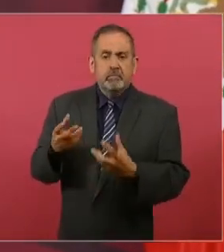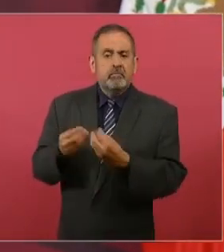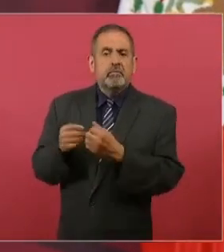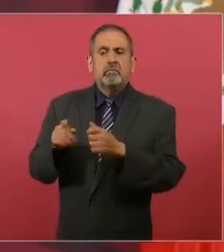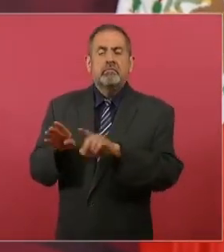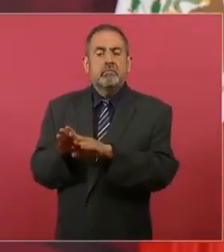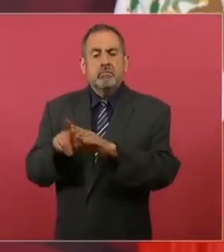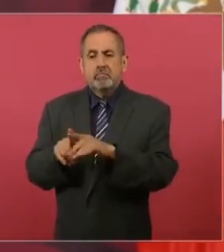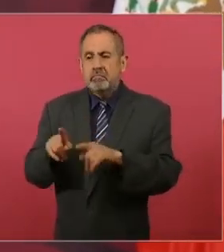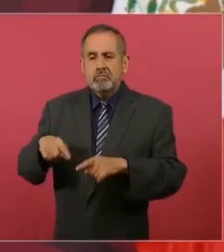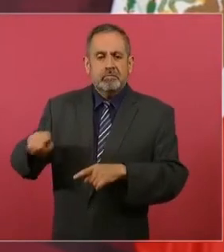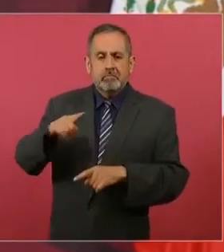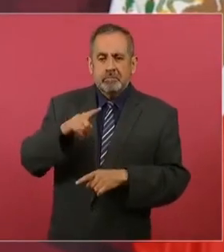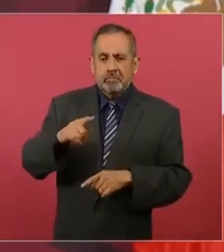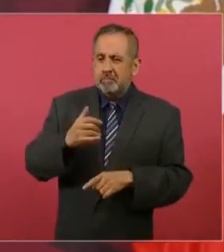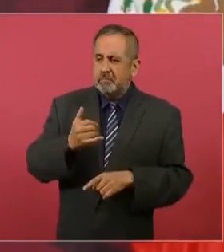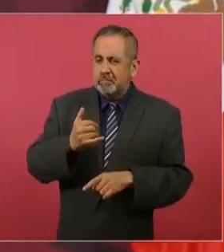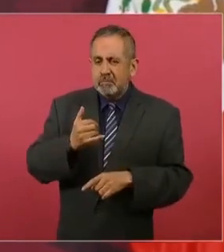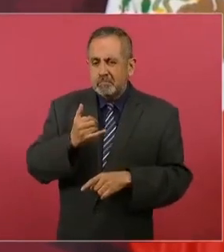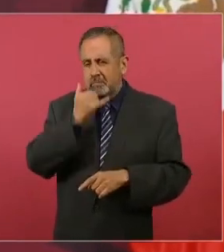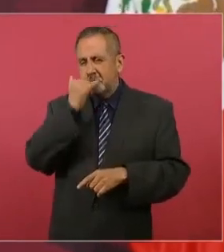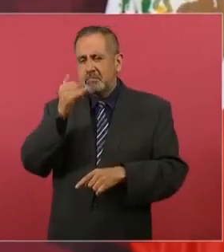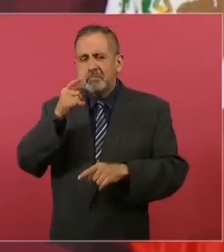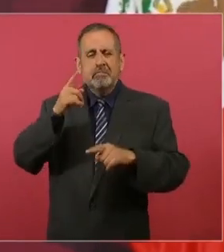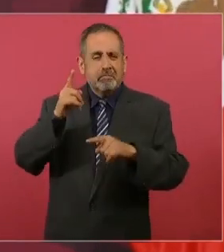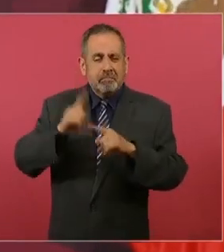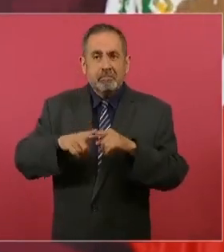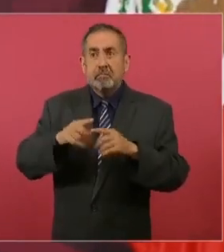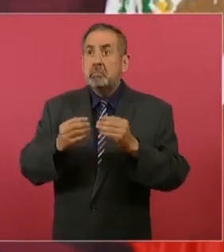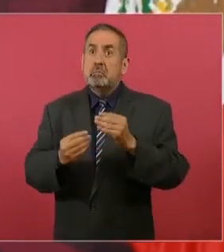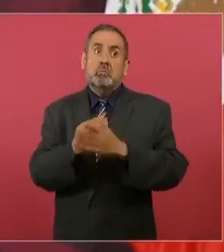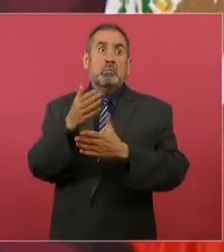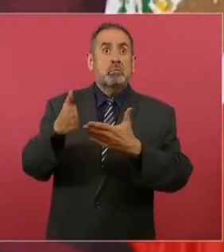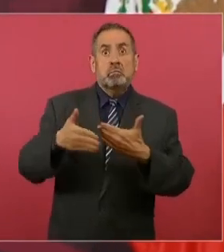concepción errónea de lo que es la civilización.